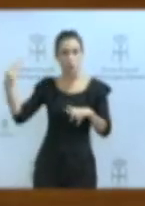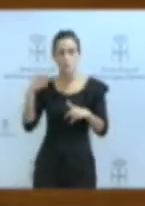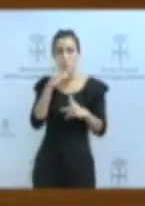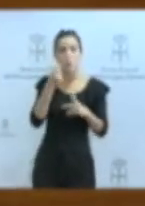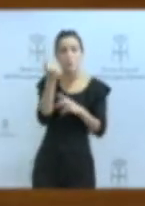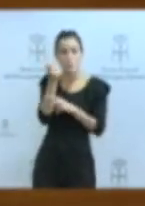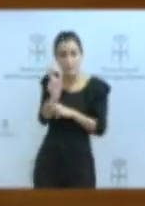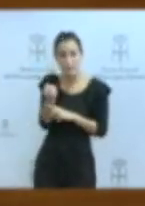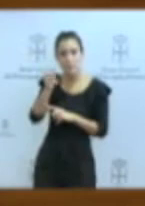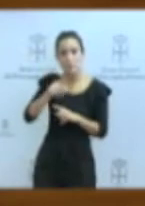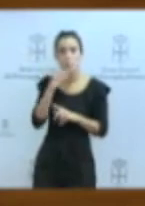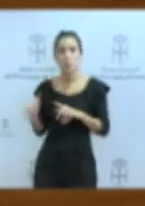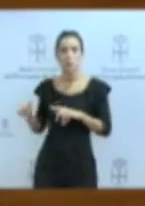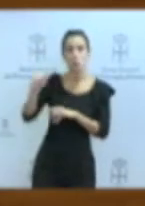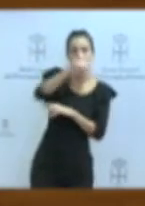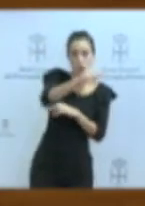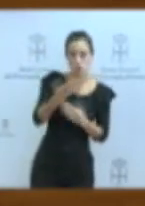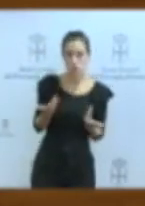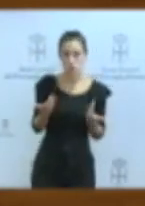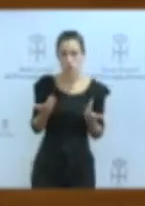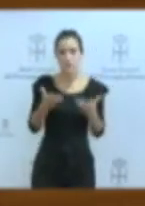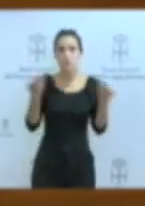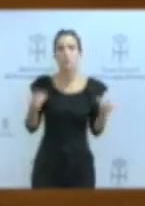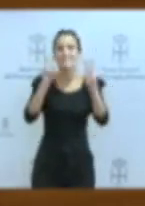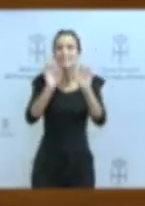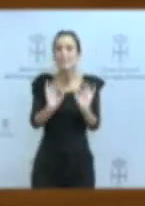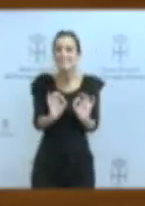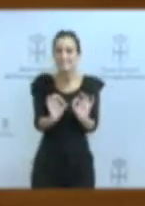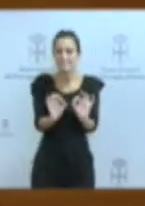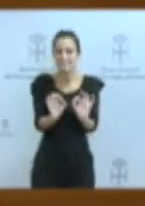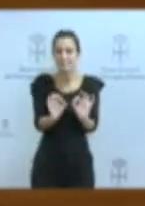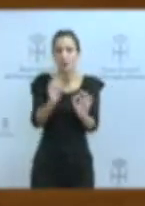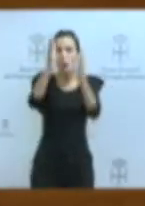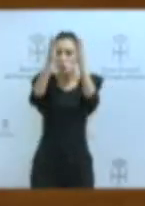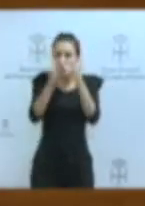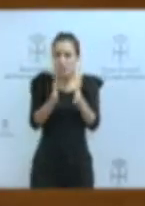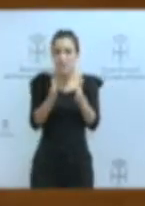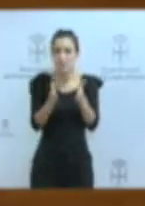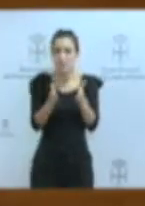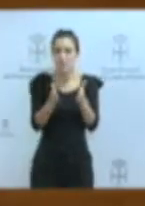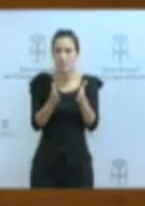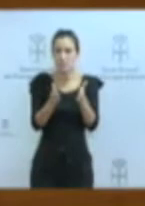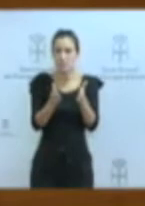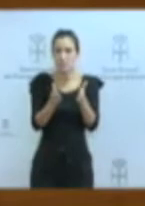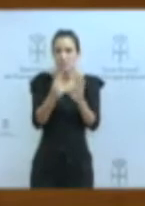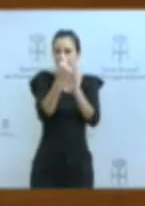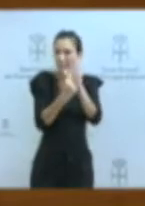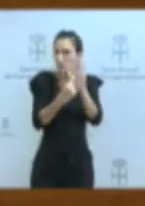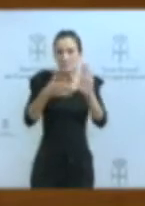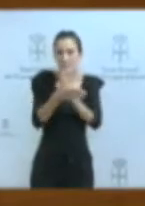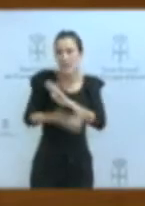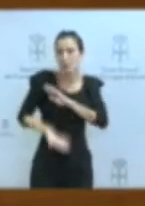En ese sentido, ustedes, el dato es fundamental y a mí me parece que es demoledor en relación